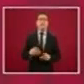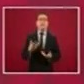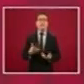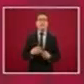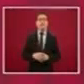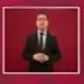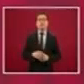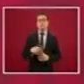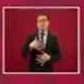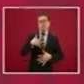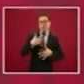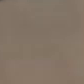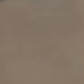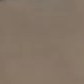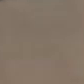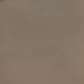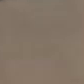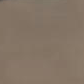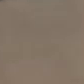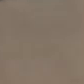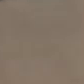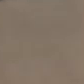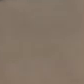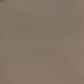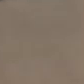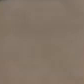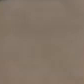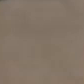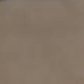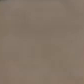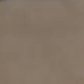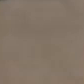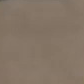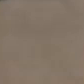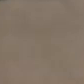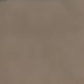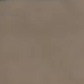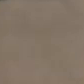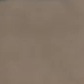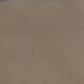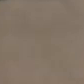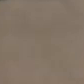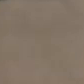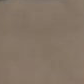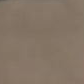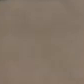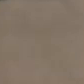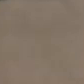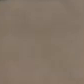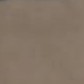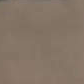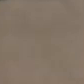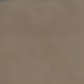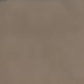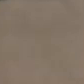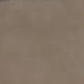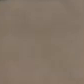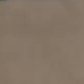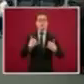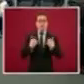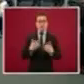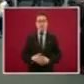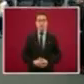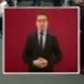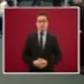mil? Porque después ya no nos quedará más que la deuda externa, ¿no? O irnos sobre las reservas. Ese